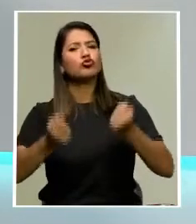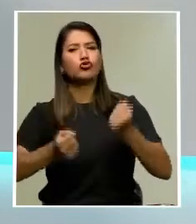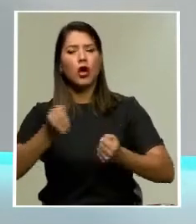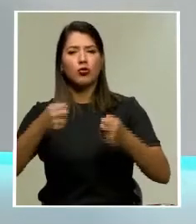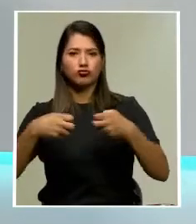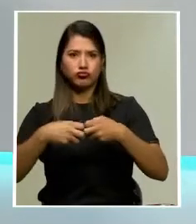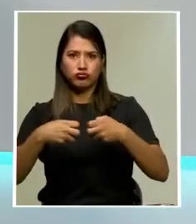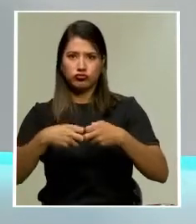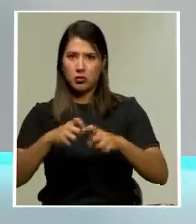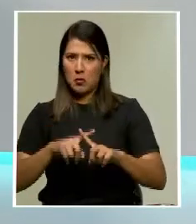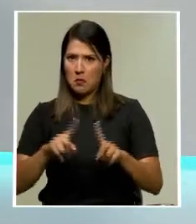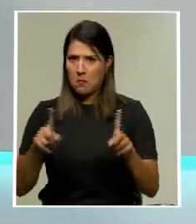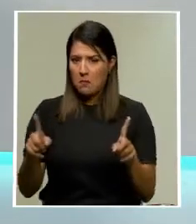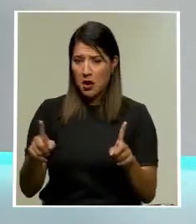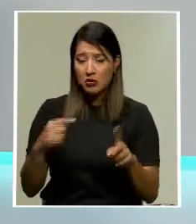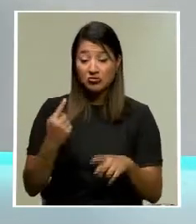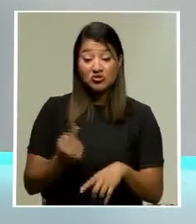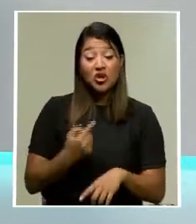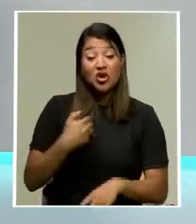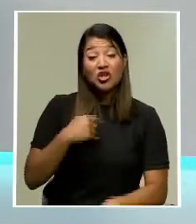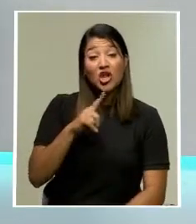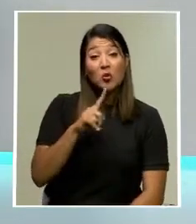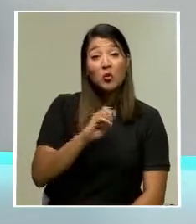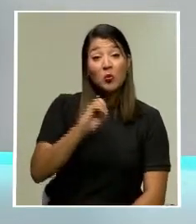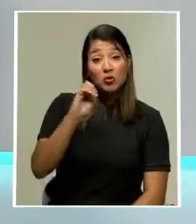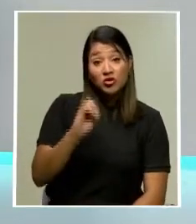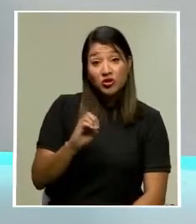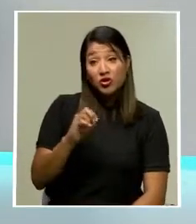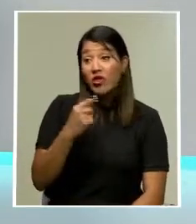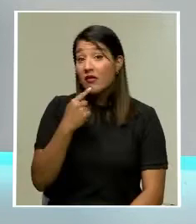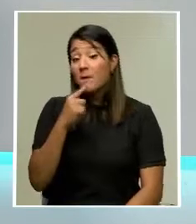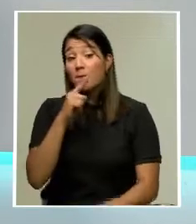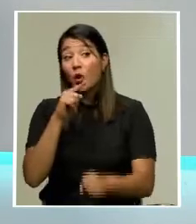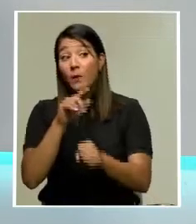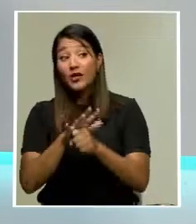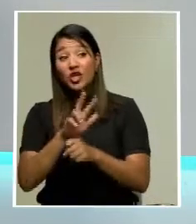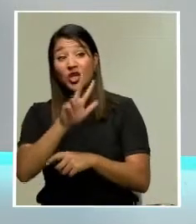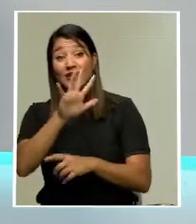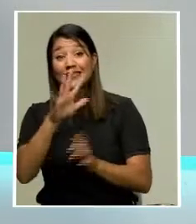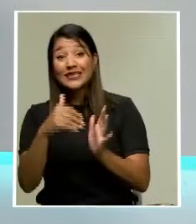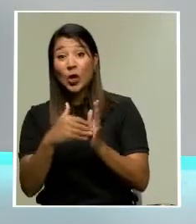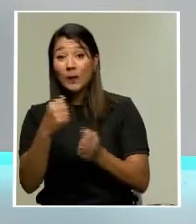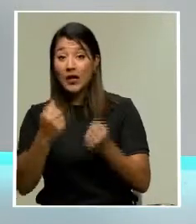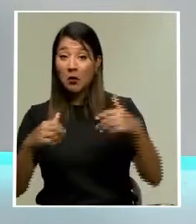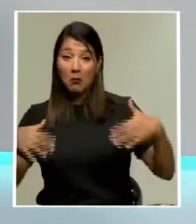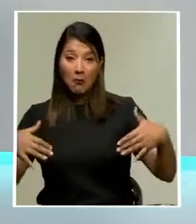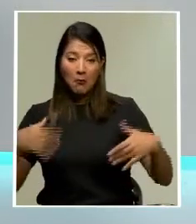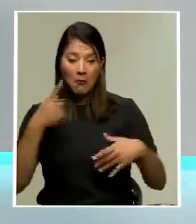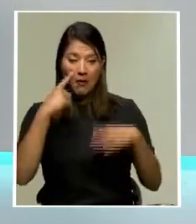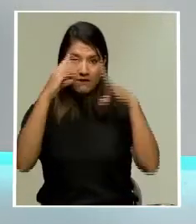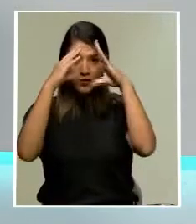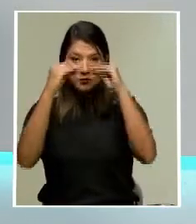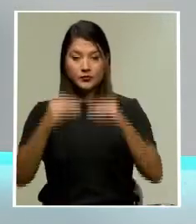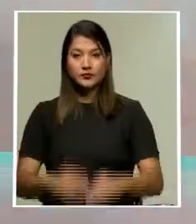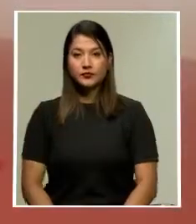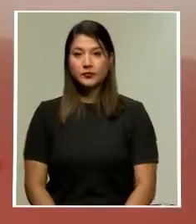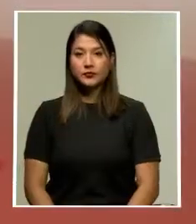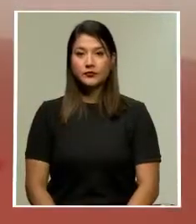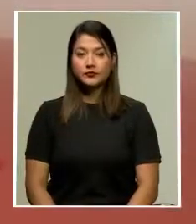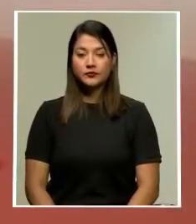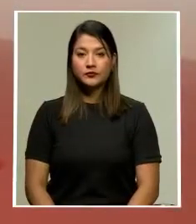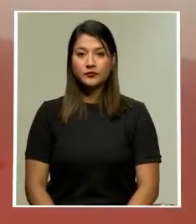esos 35,000 unidades eléctricas que prometió en su campaña el mandatario. Pero veamos la información.